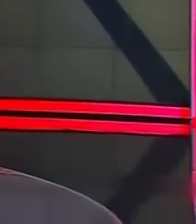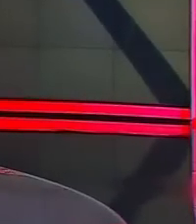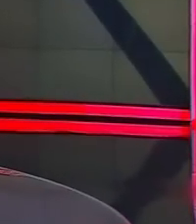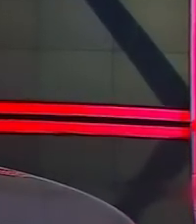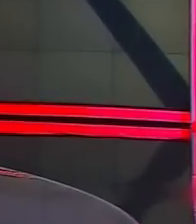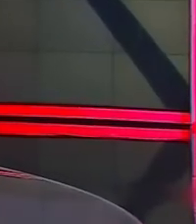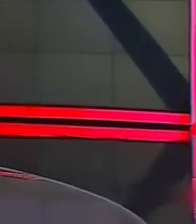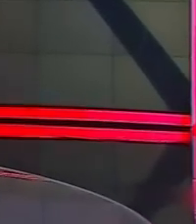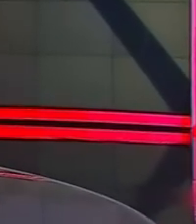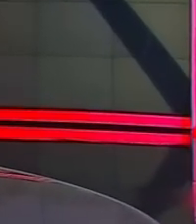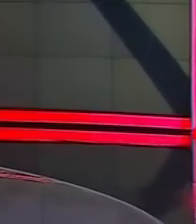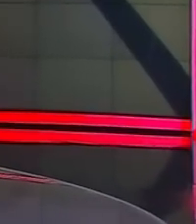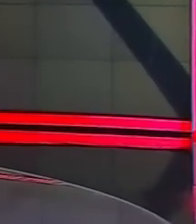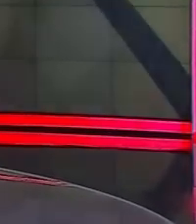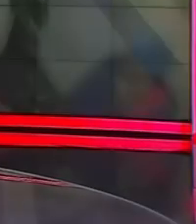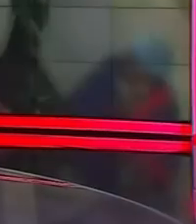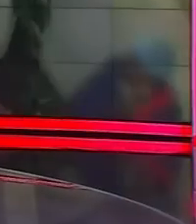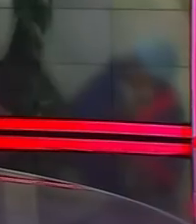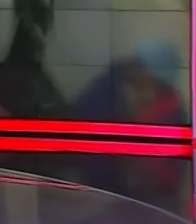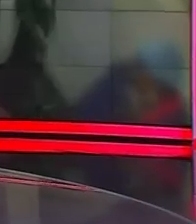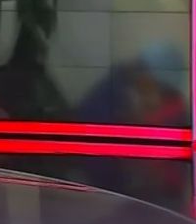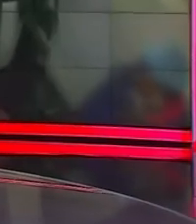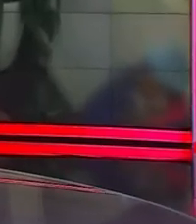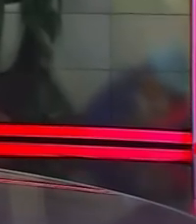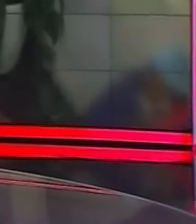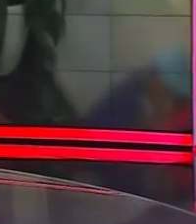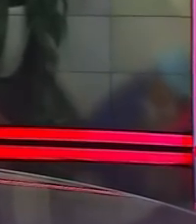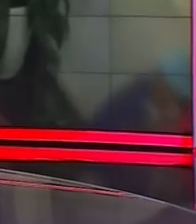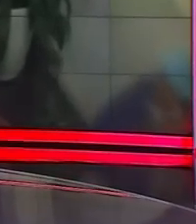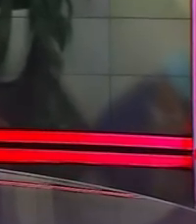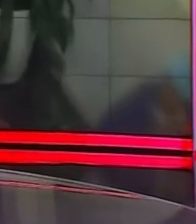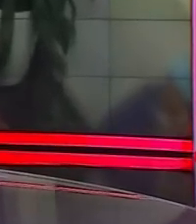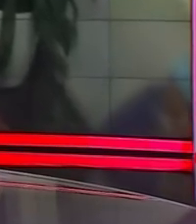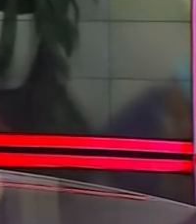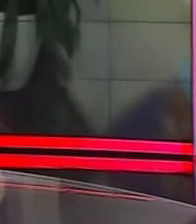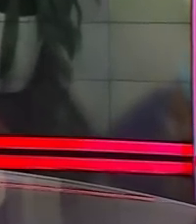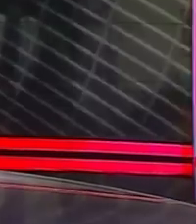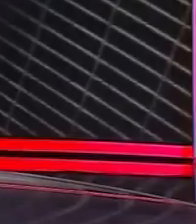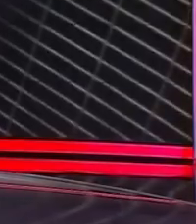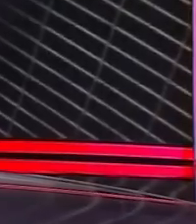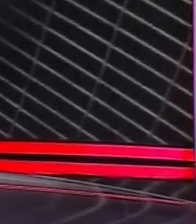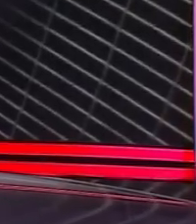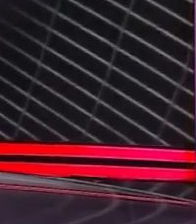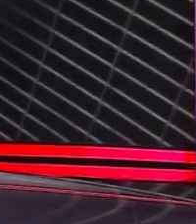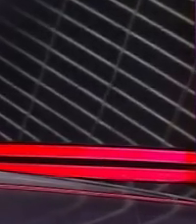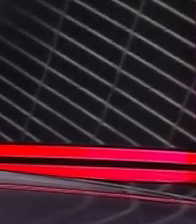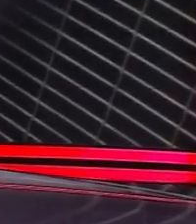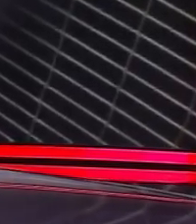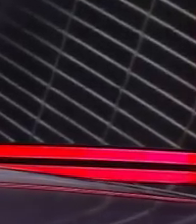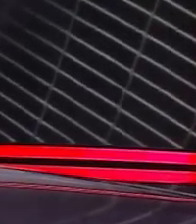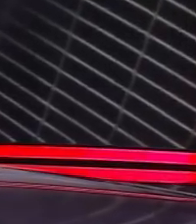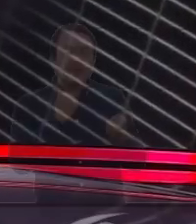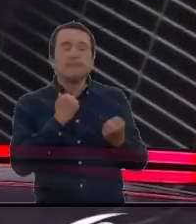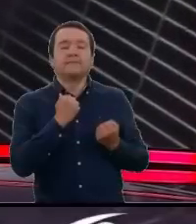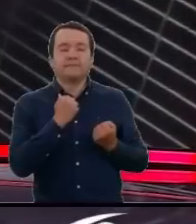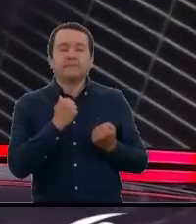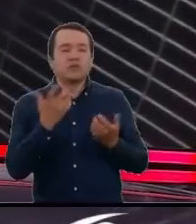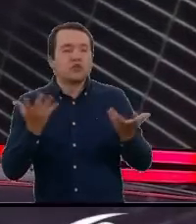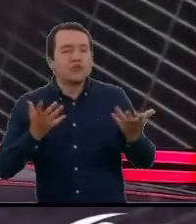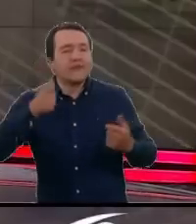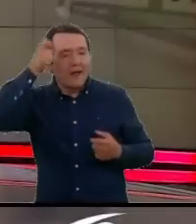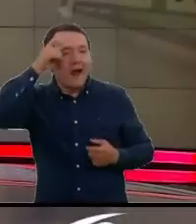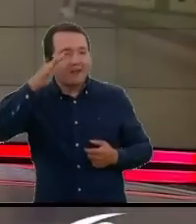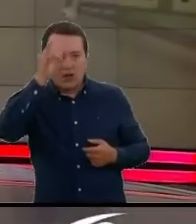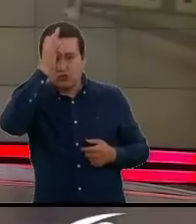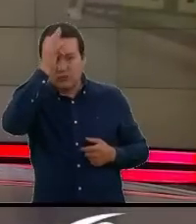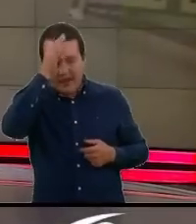Atención, que una bebé recién nacida iba a ser raptada por una mujer en una clínica de Cartagena. La joven fue descubierta cuando pretendía salir del centro asistencial